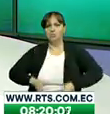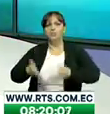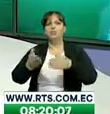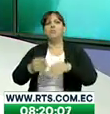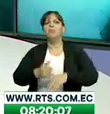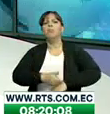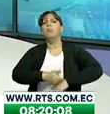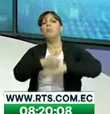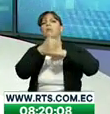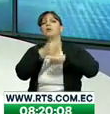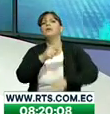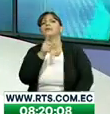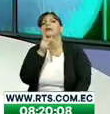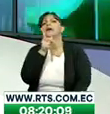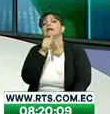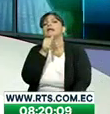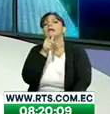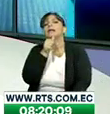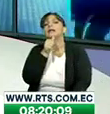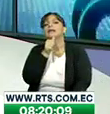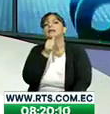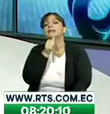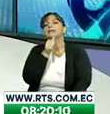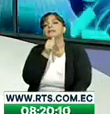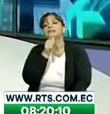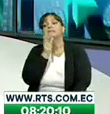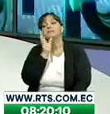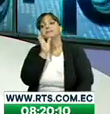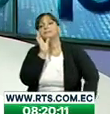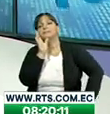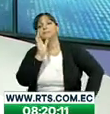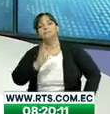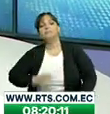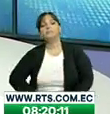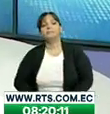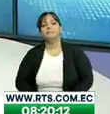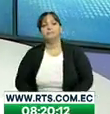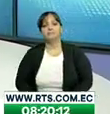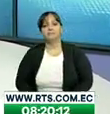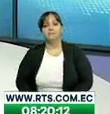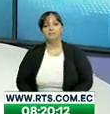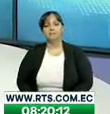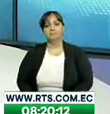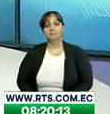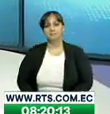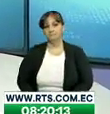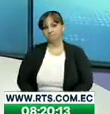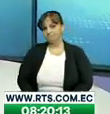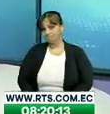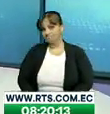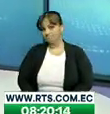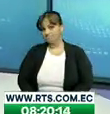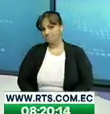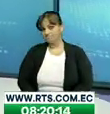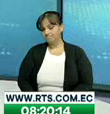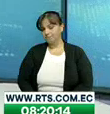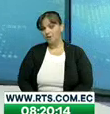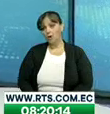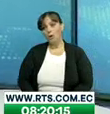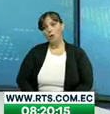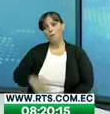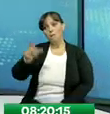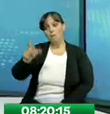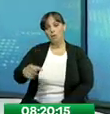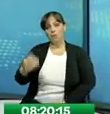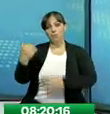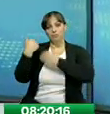todas las garantías a la ligera o los engañaron hay la posibilidad eso es lo primero